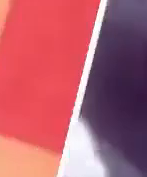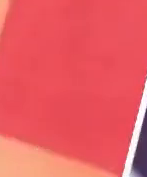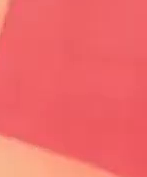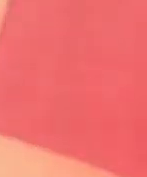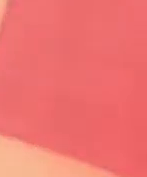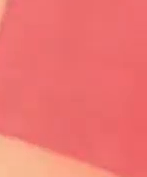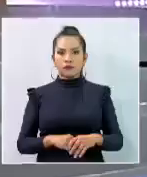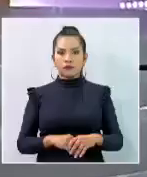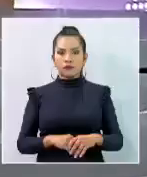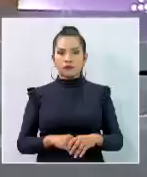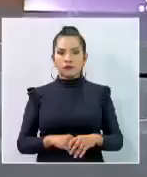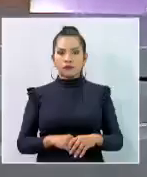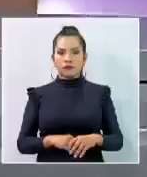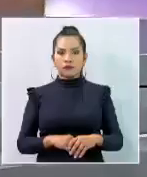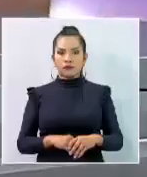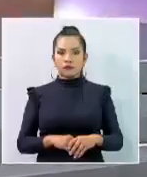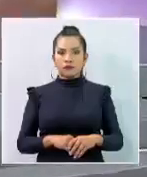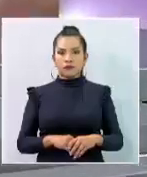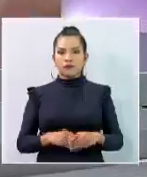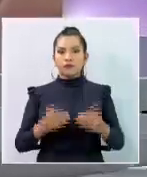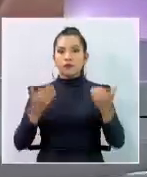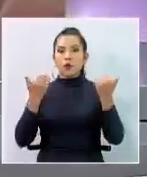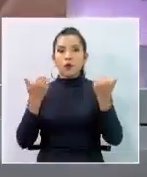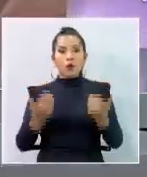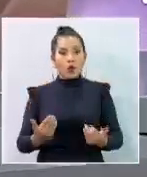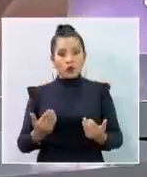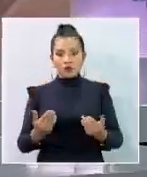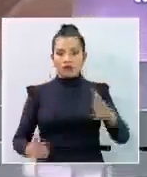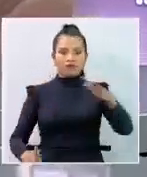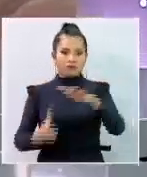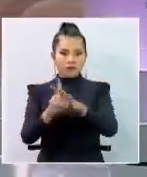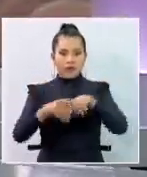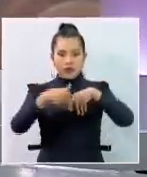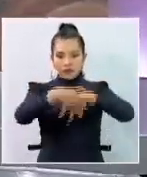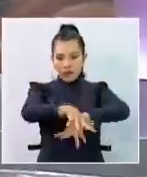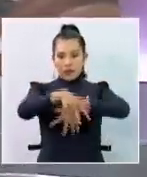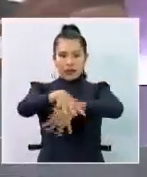Hoy se registraron marchas en diferentes partes del planeta y es